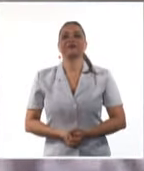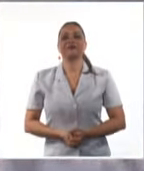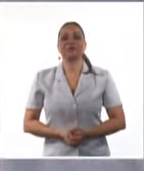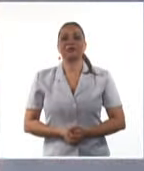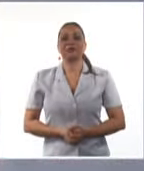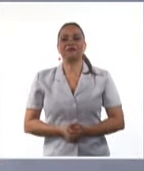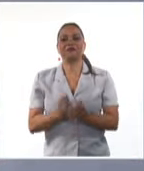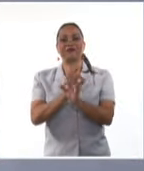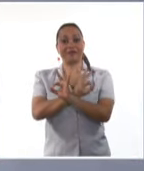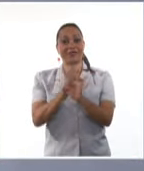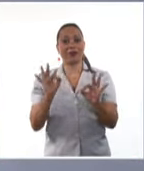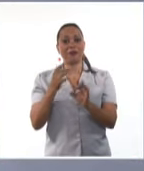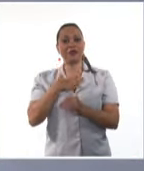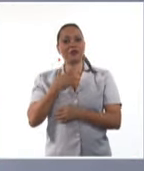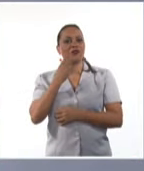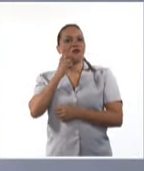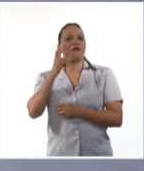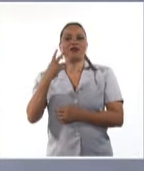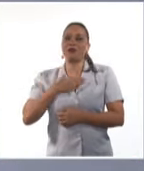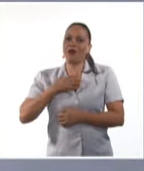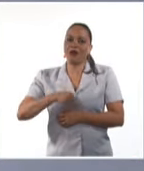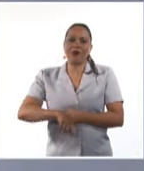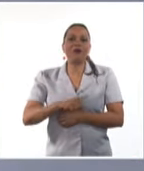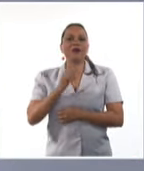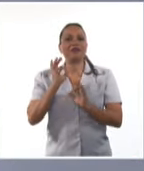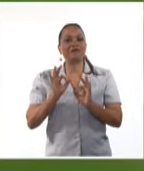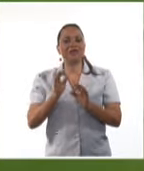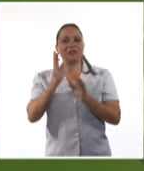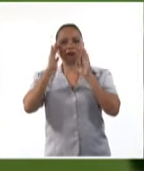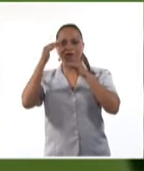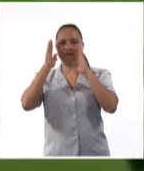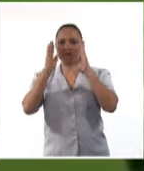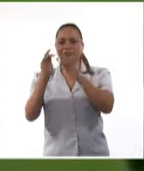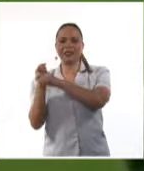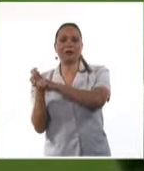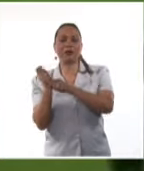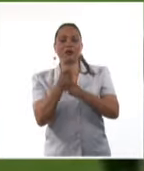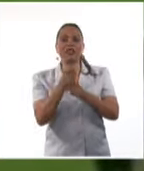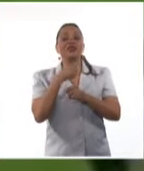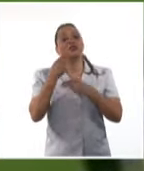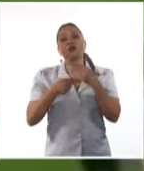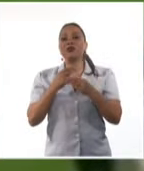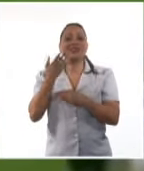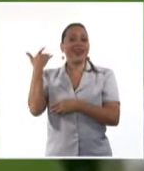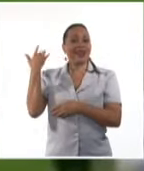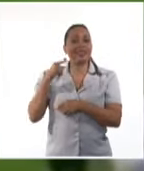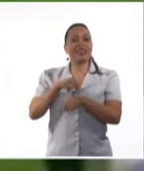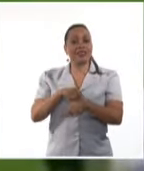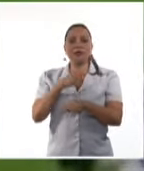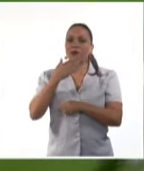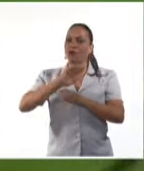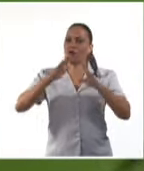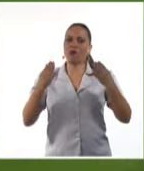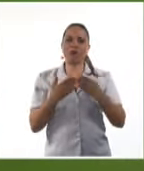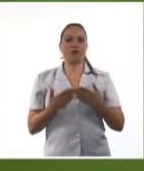especialmente cuando estoy vivito y coleando, como se dice, yo hice lo que tenía que hacer.